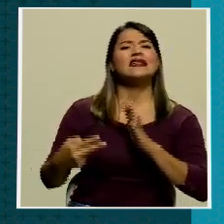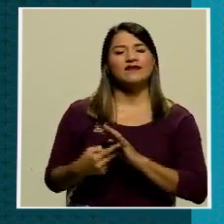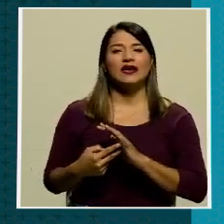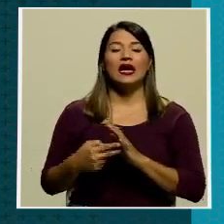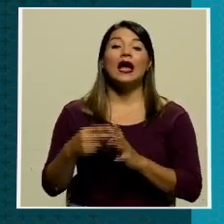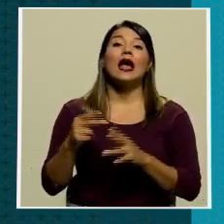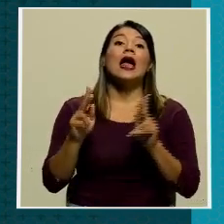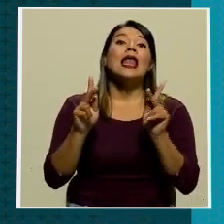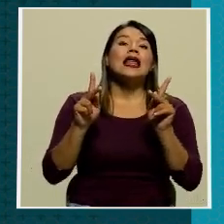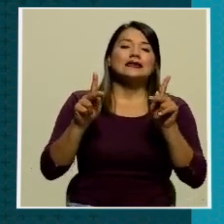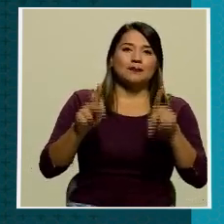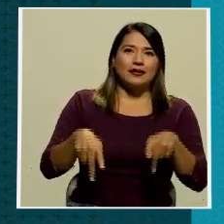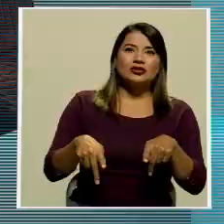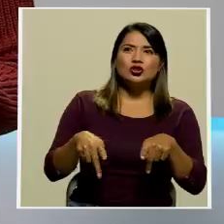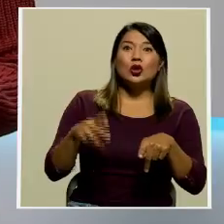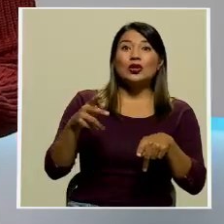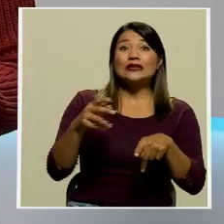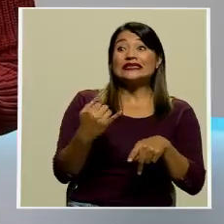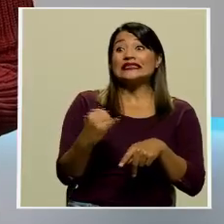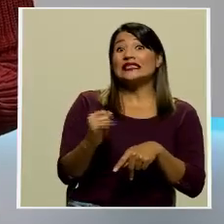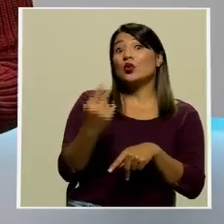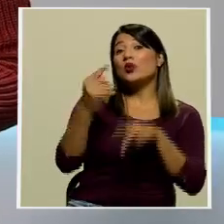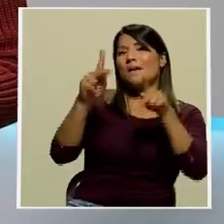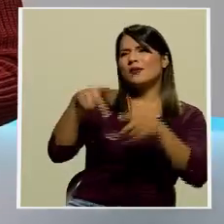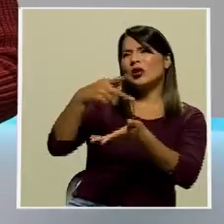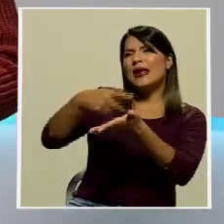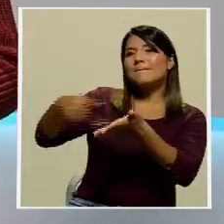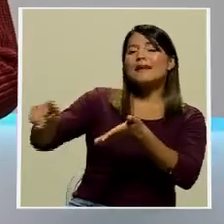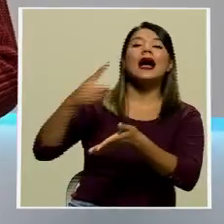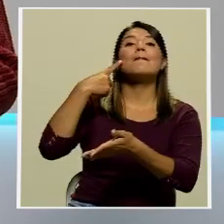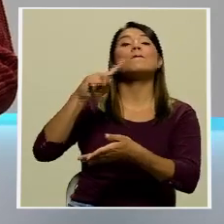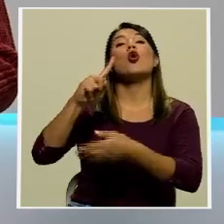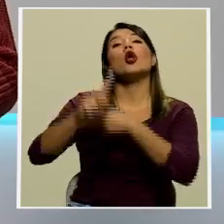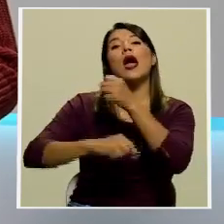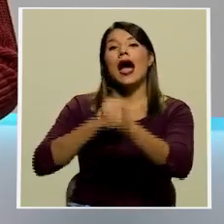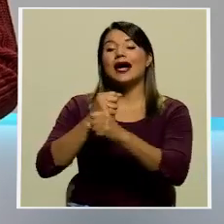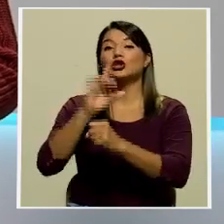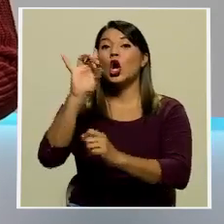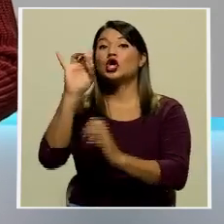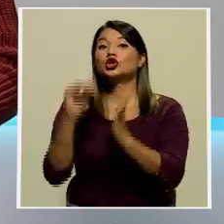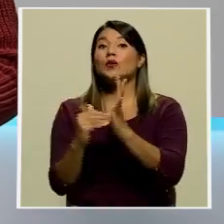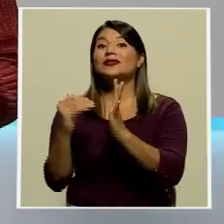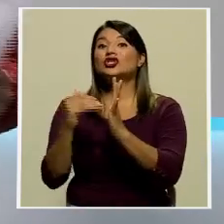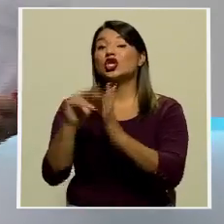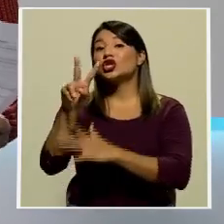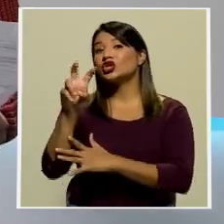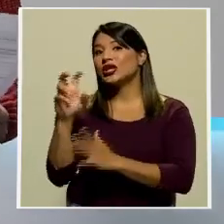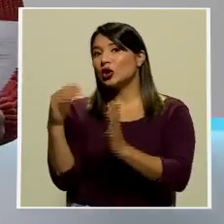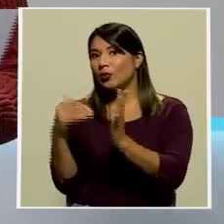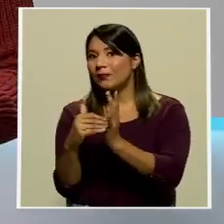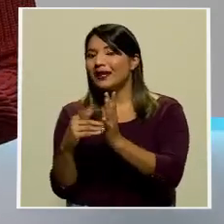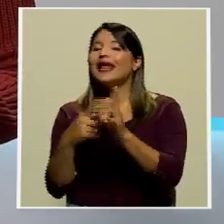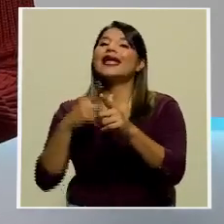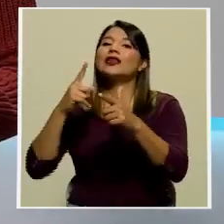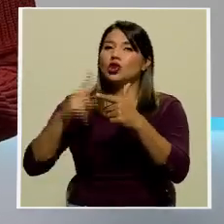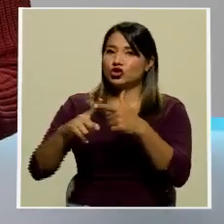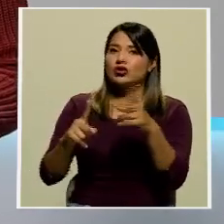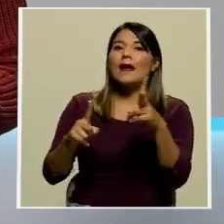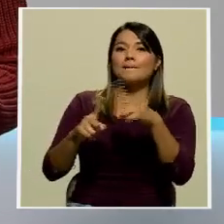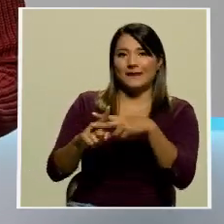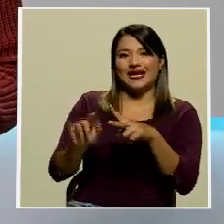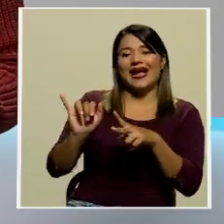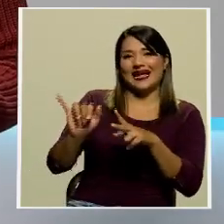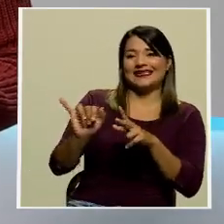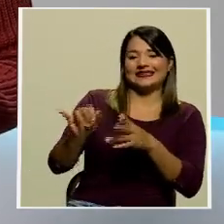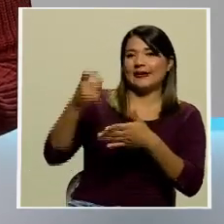año alrededor de unos 8.200.000 colones estarían bajo esta regla fiscal. Eso significaría